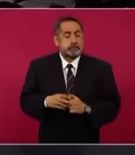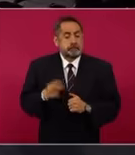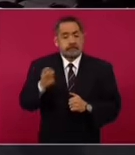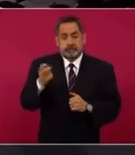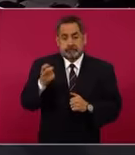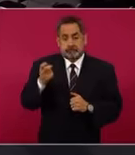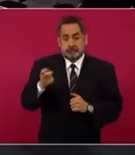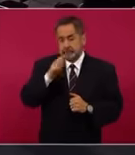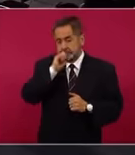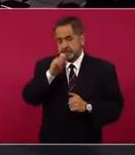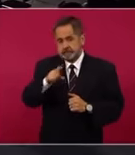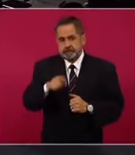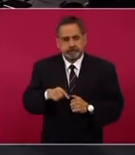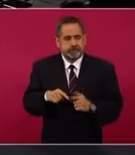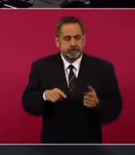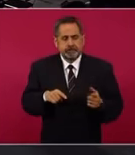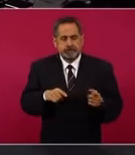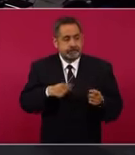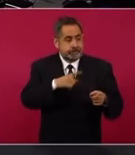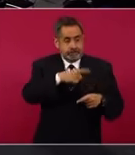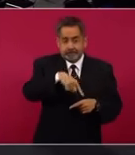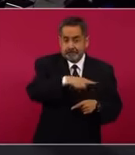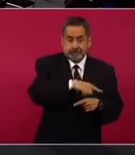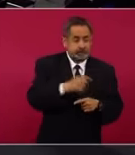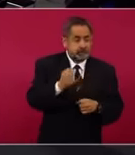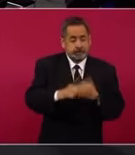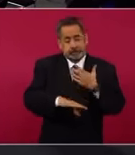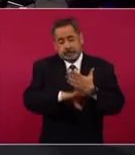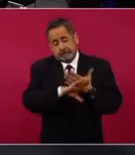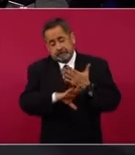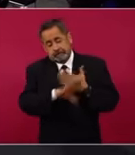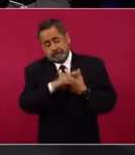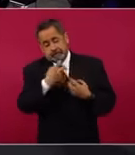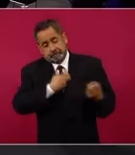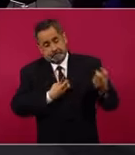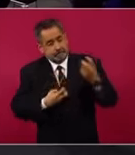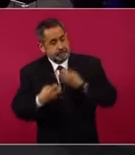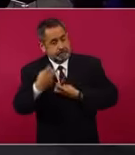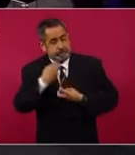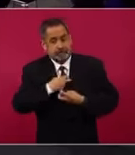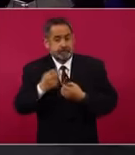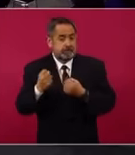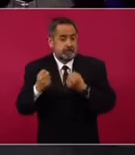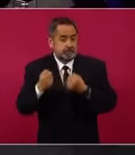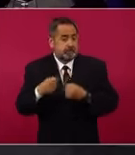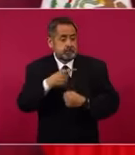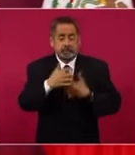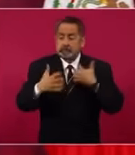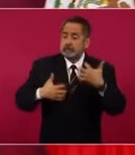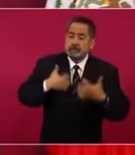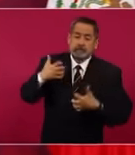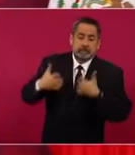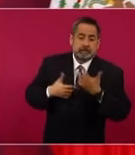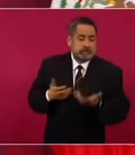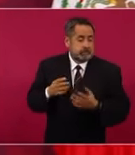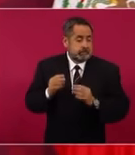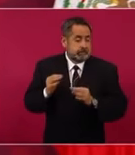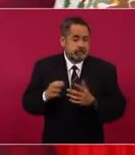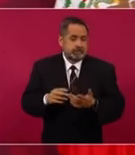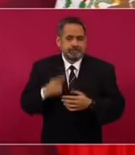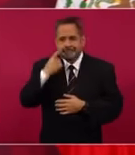Por eso también son muy fuertes los ataques y se desesperan. Este fin de semana